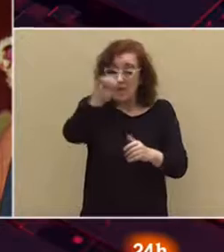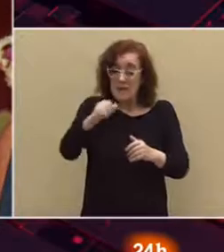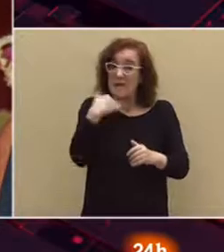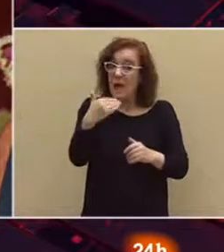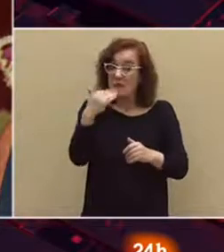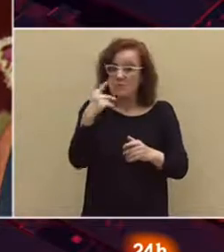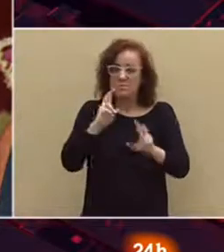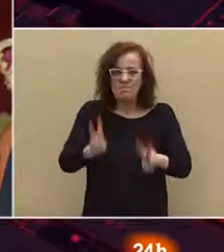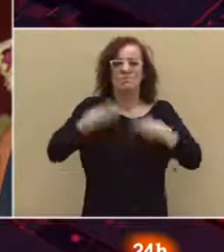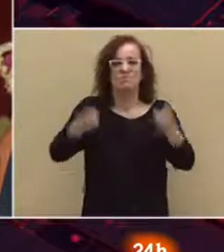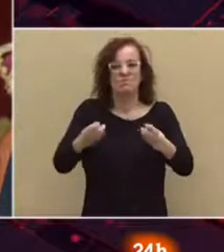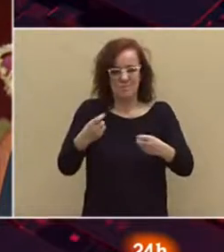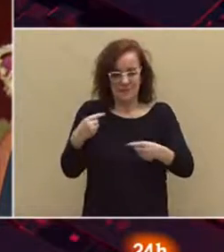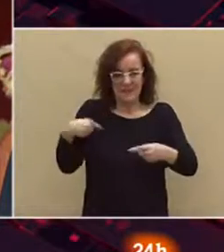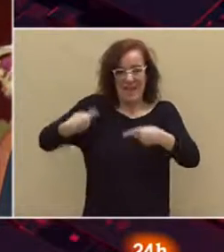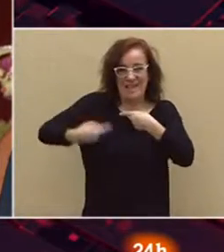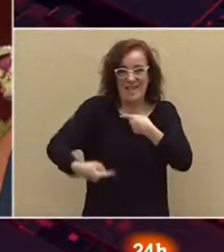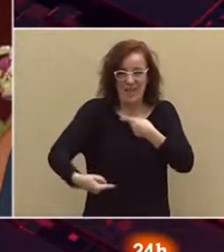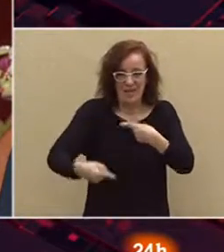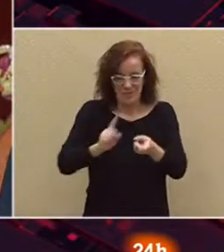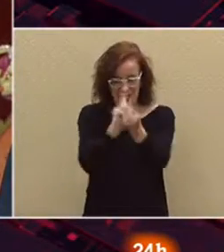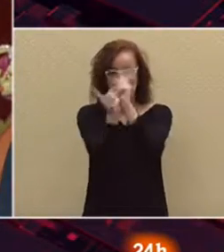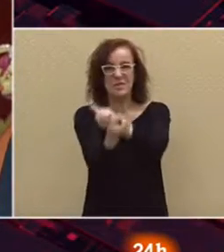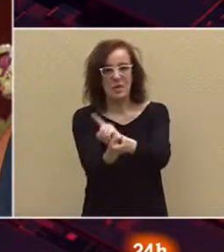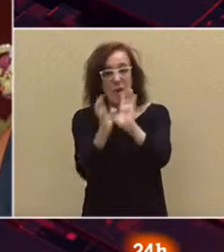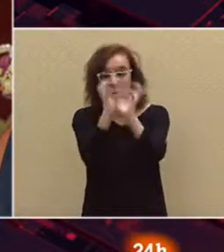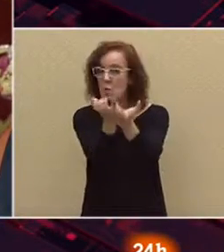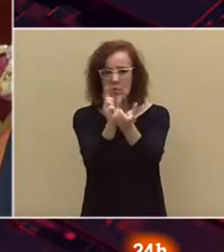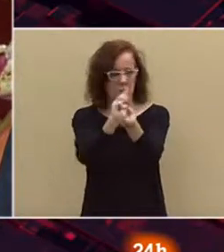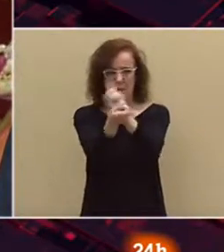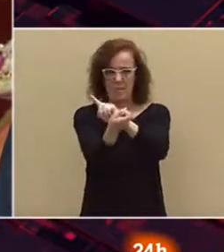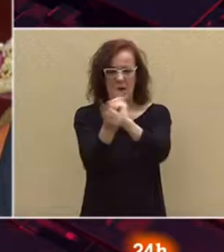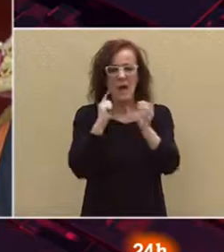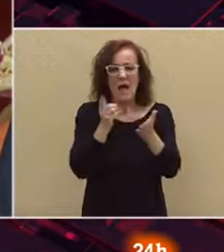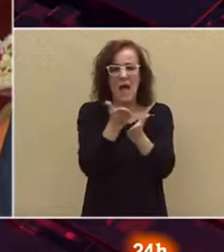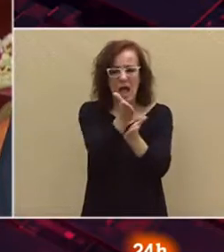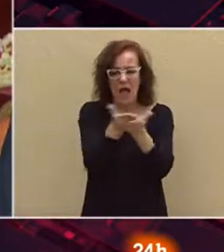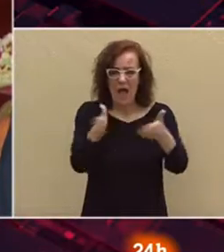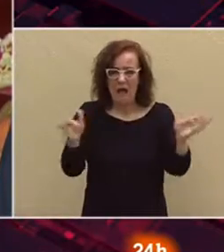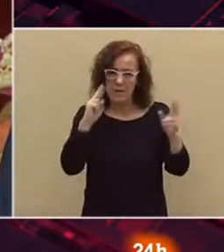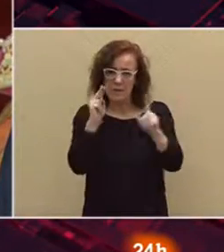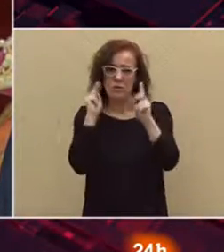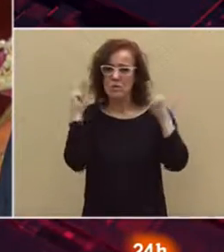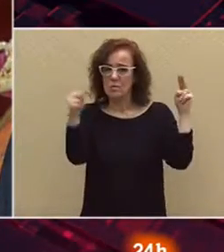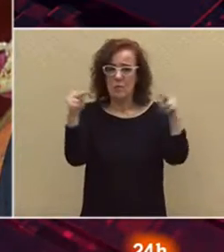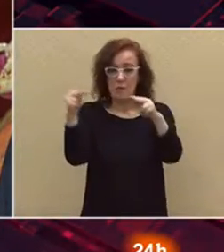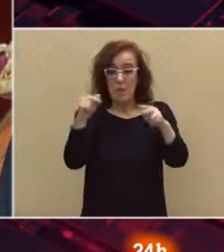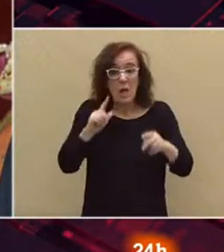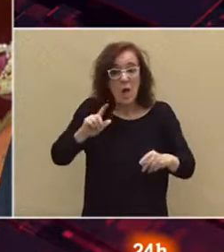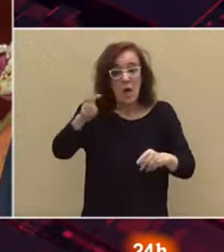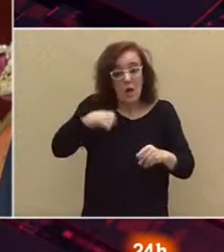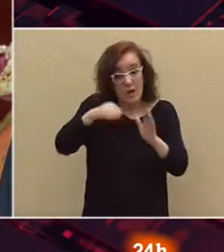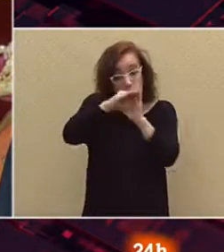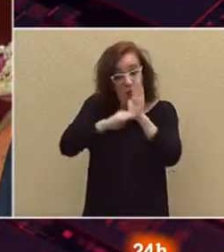las generaciones, se ha transformado el mundo, se han abierto nuevas perspectivas, pero los principios de nuestra convivencia y de